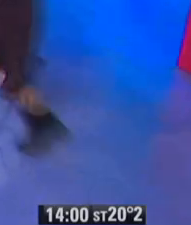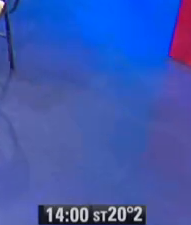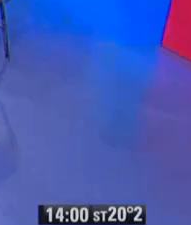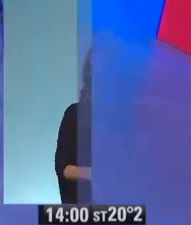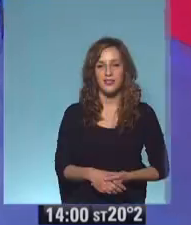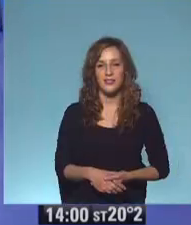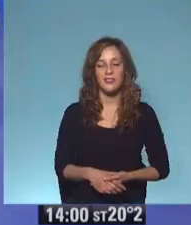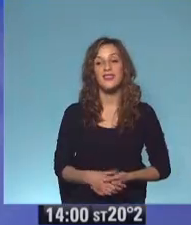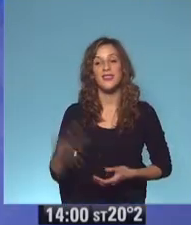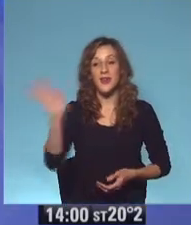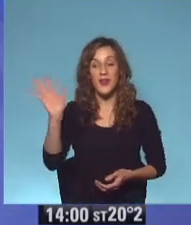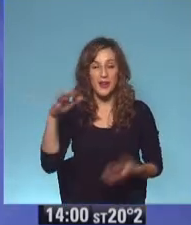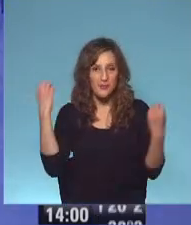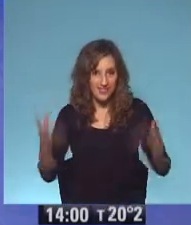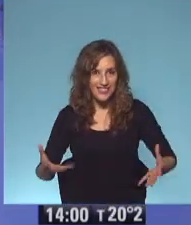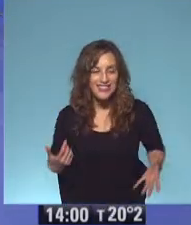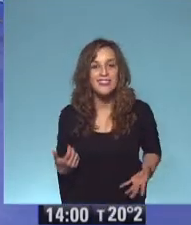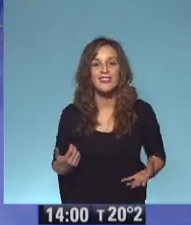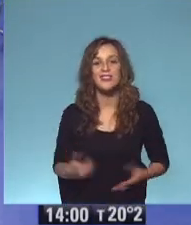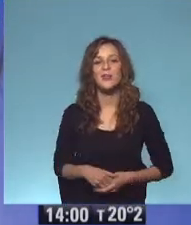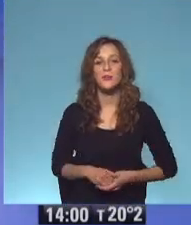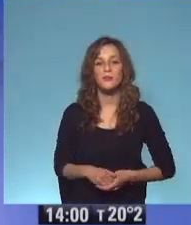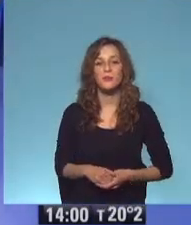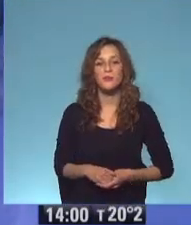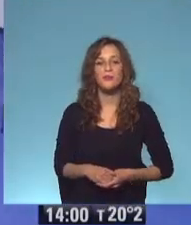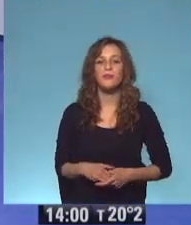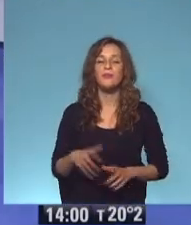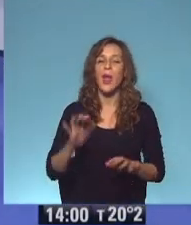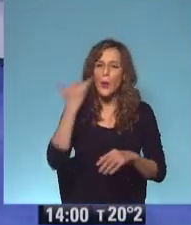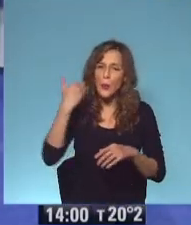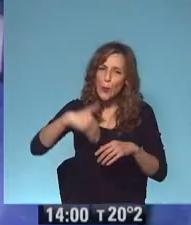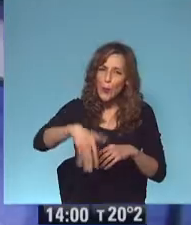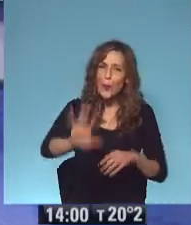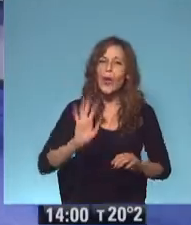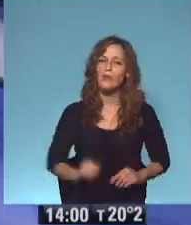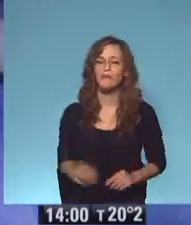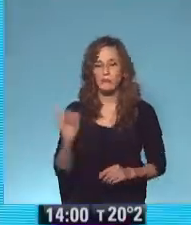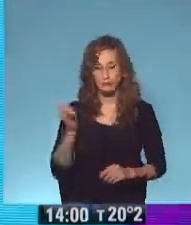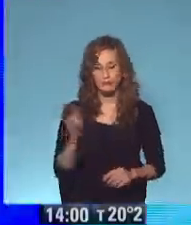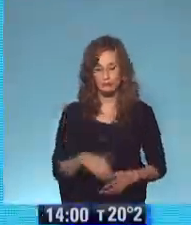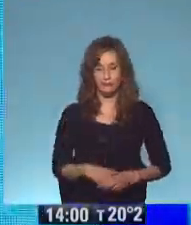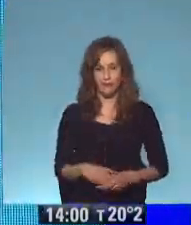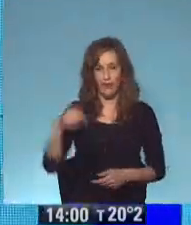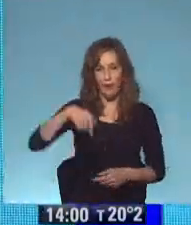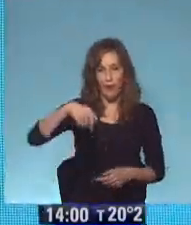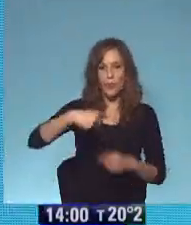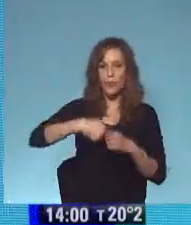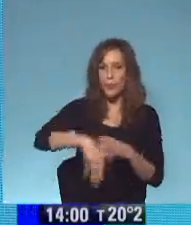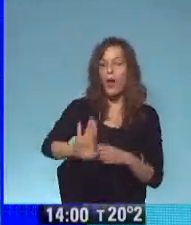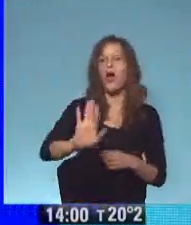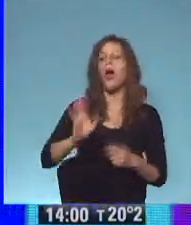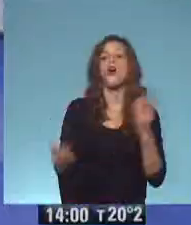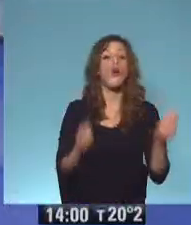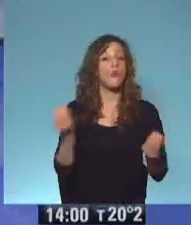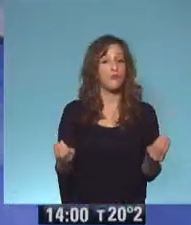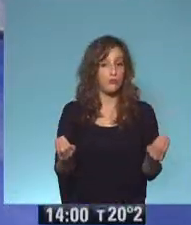sí. Hola, Maga, ¿cómo estás? Es cierto. Algún día lo vamos a hacer, ¿eh? Hoy te voy a saludar con un